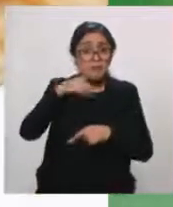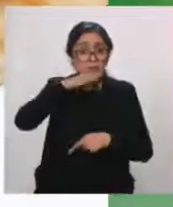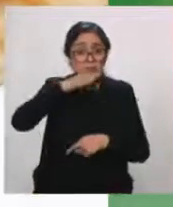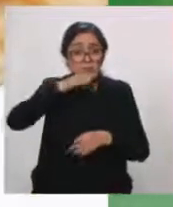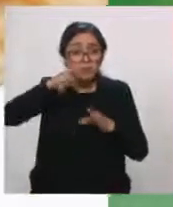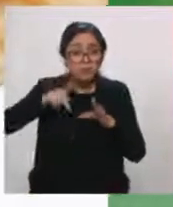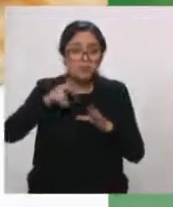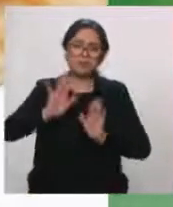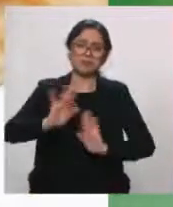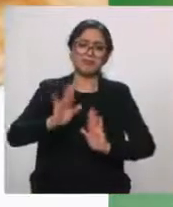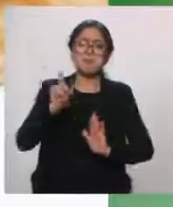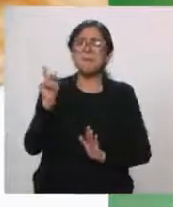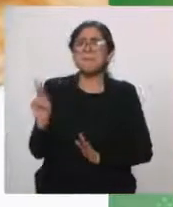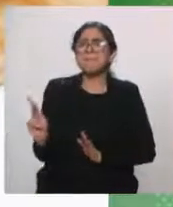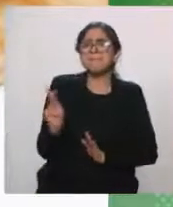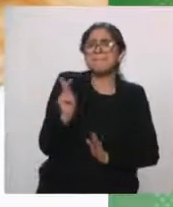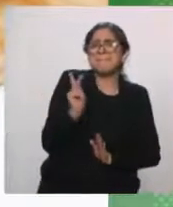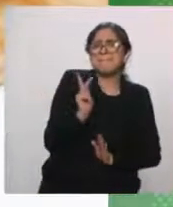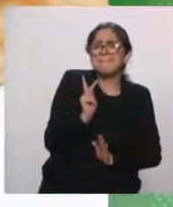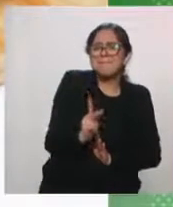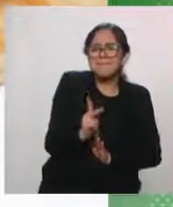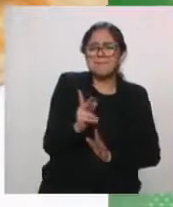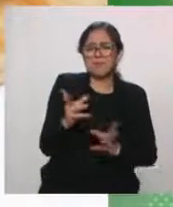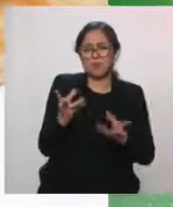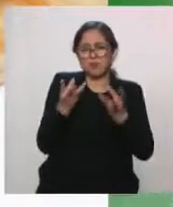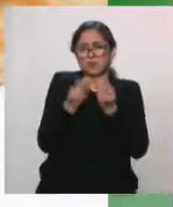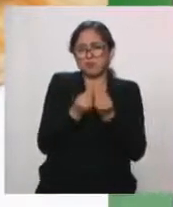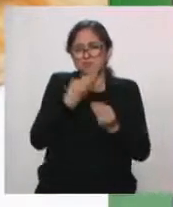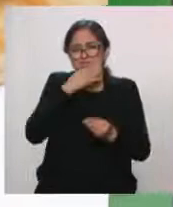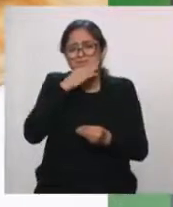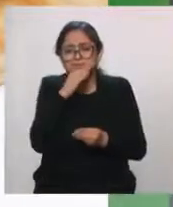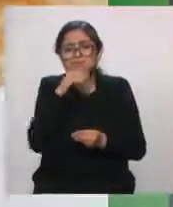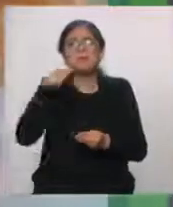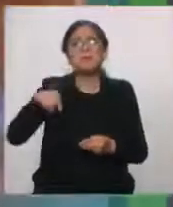primo muy cercano del pozole,